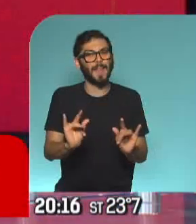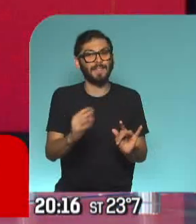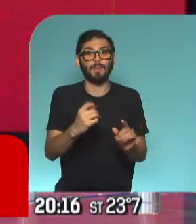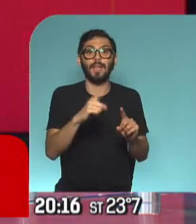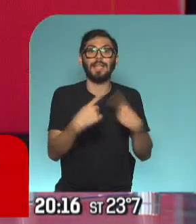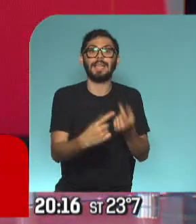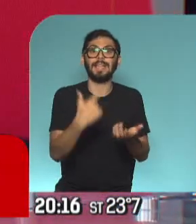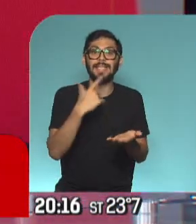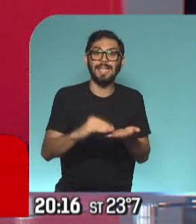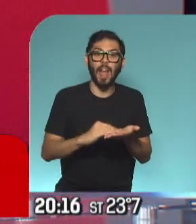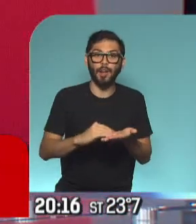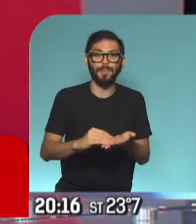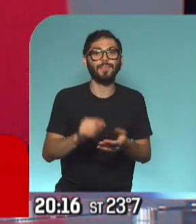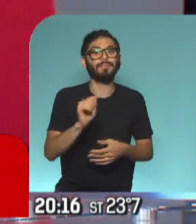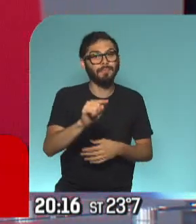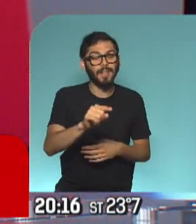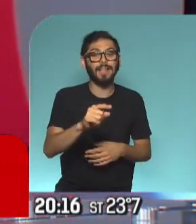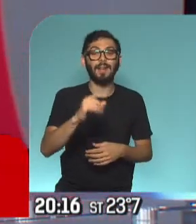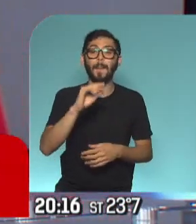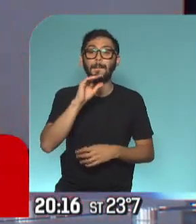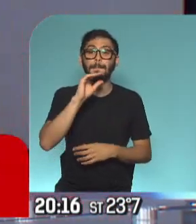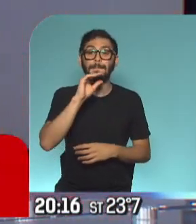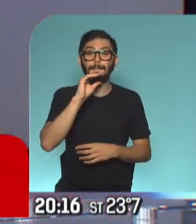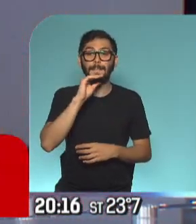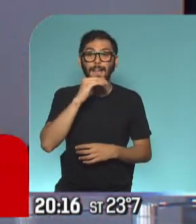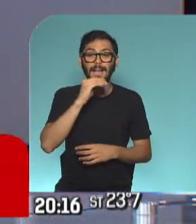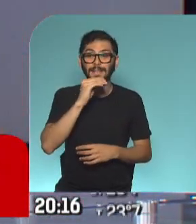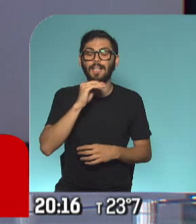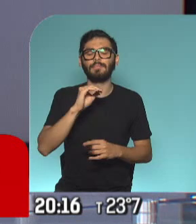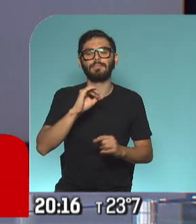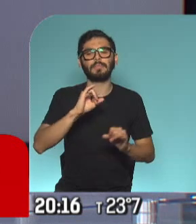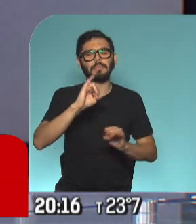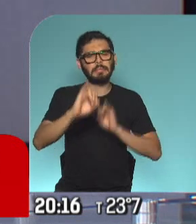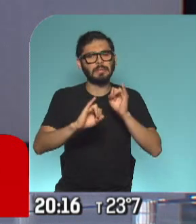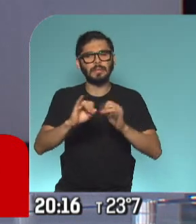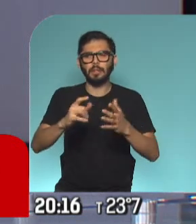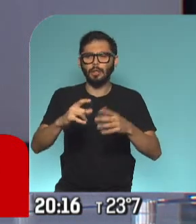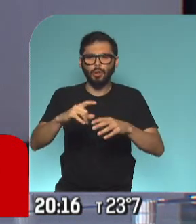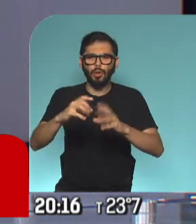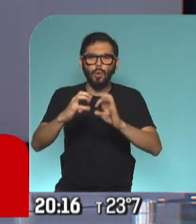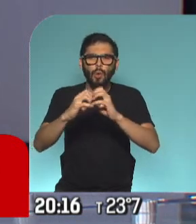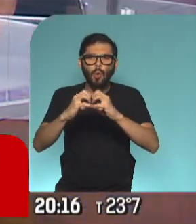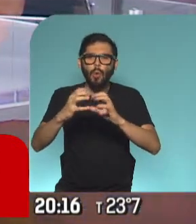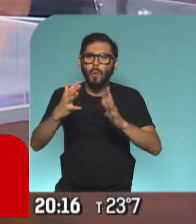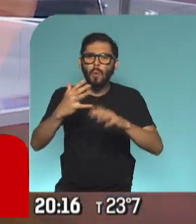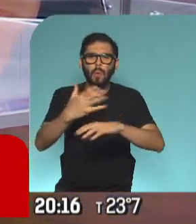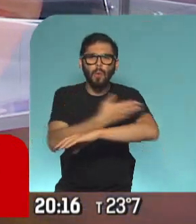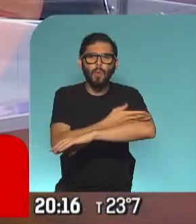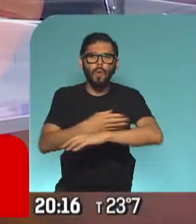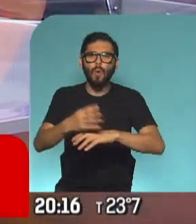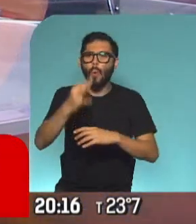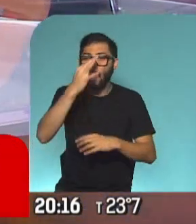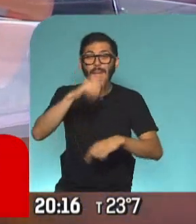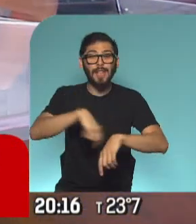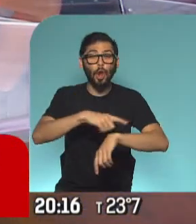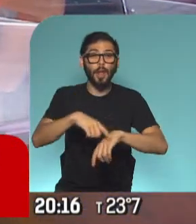Senadores. Allí las palabras de Sergio Massa para rubricar una jornada que tuvo más de 20 horas de debate, de 11 de la mañana